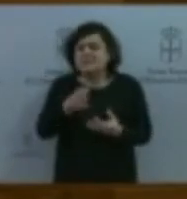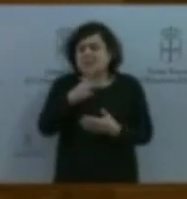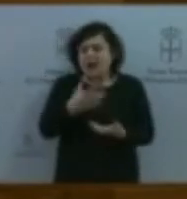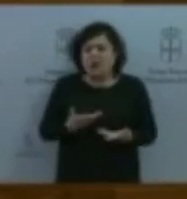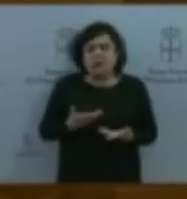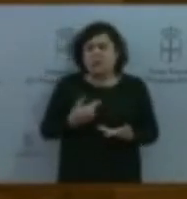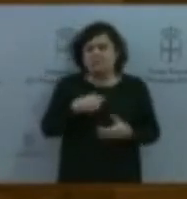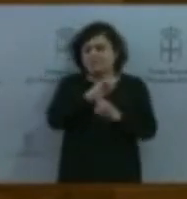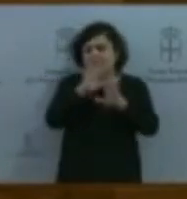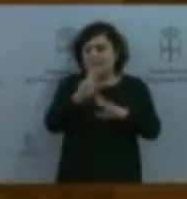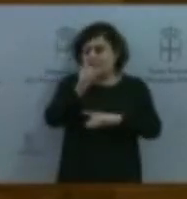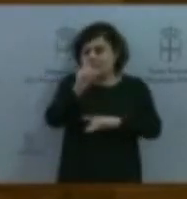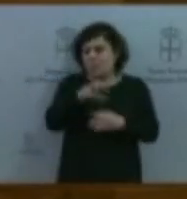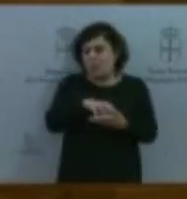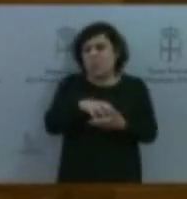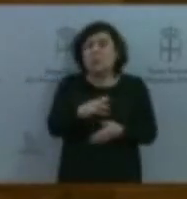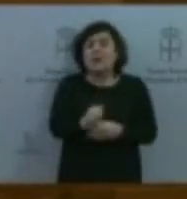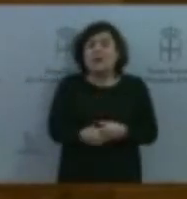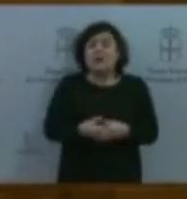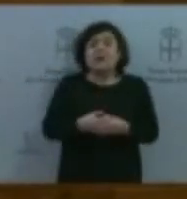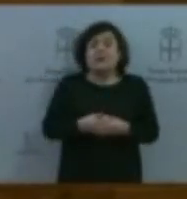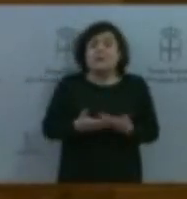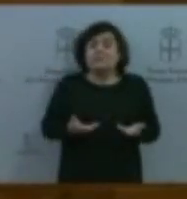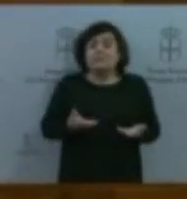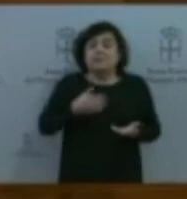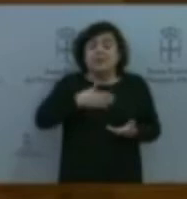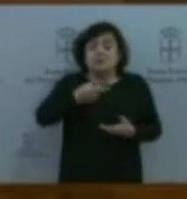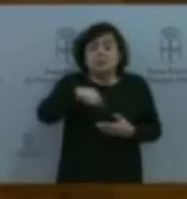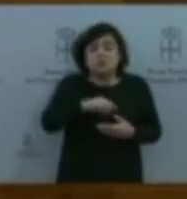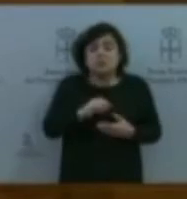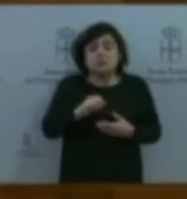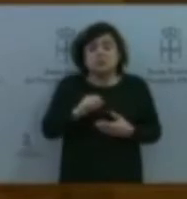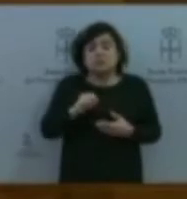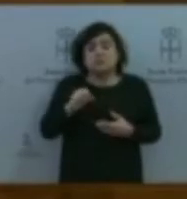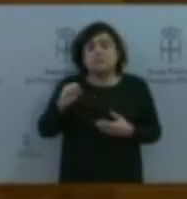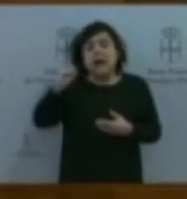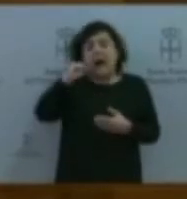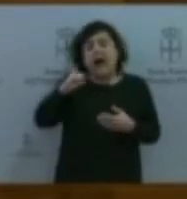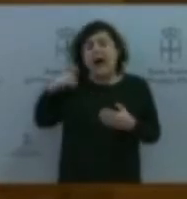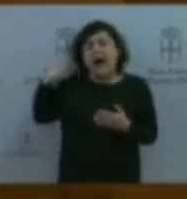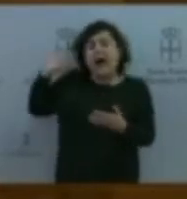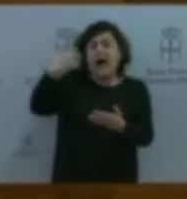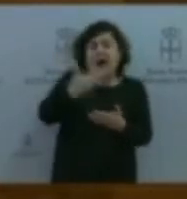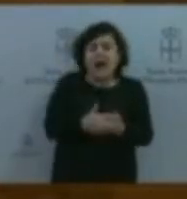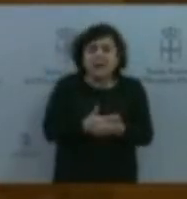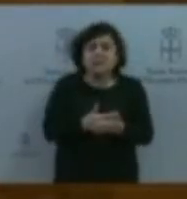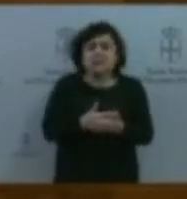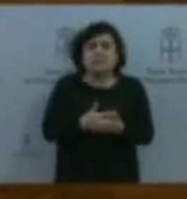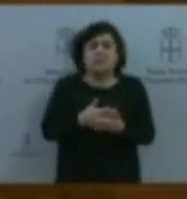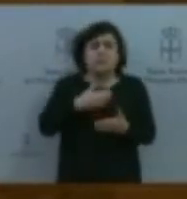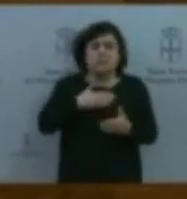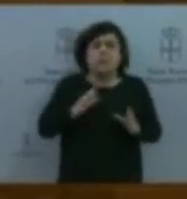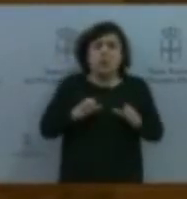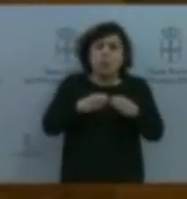cualquier caso, nosotros llevamos años renunciando al salario y y donándolo a proyectos sociales.